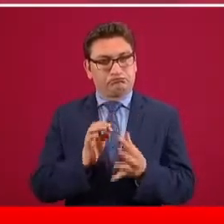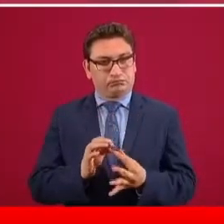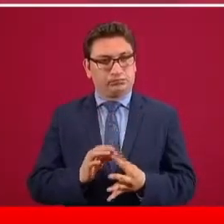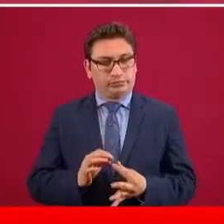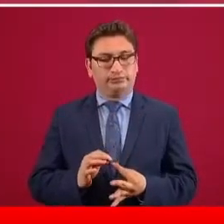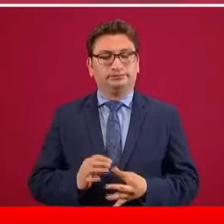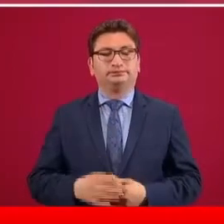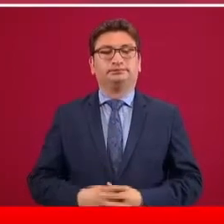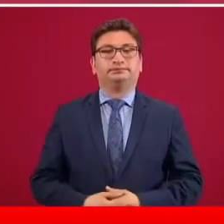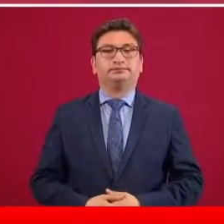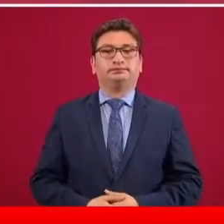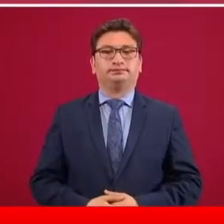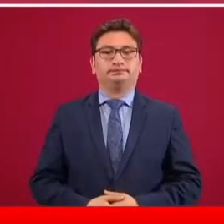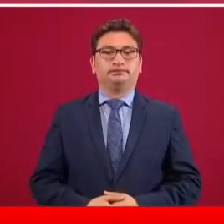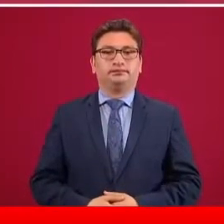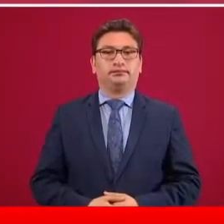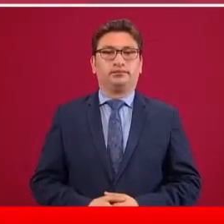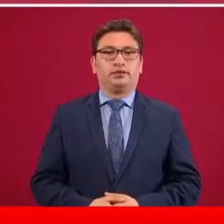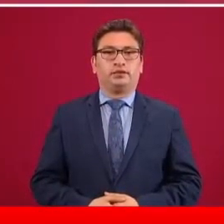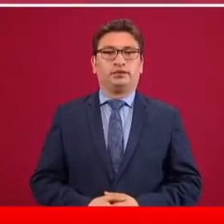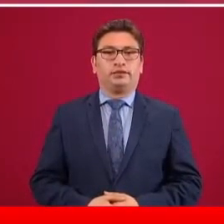como estamos